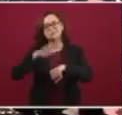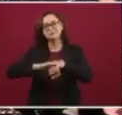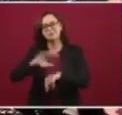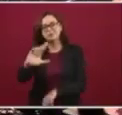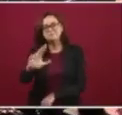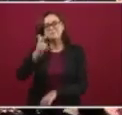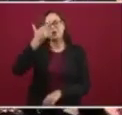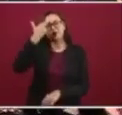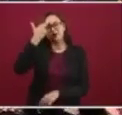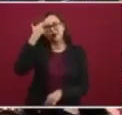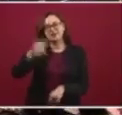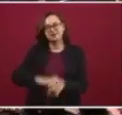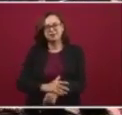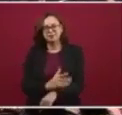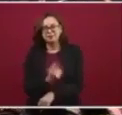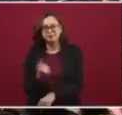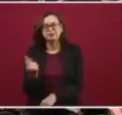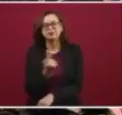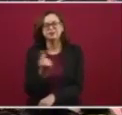porque